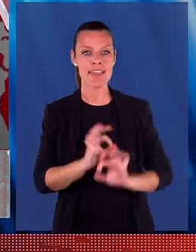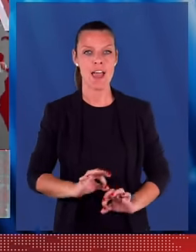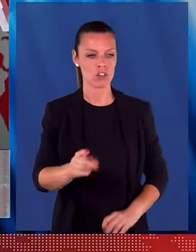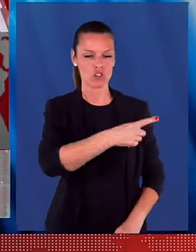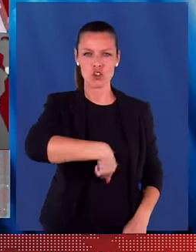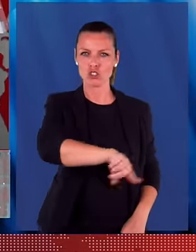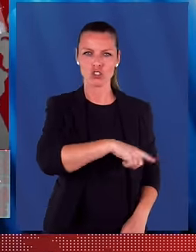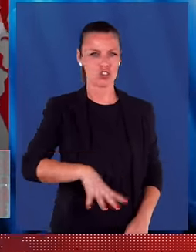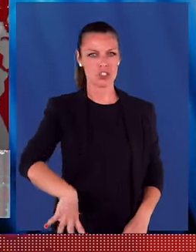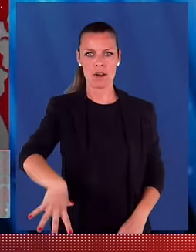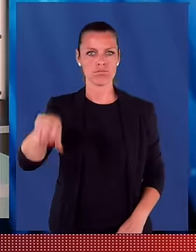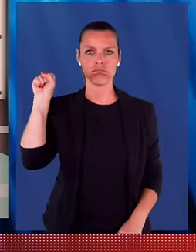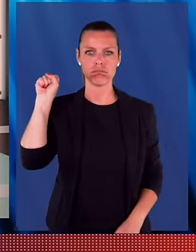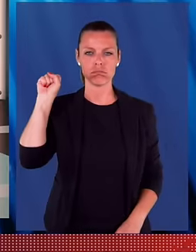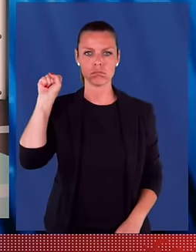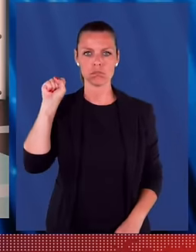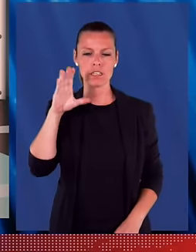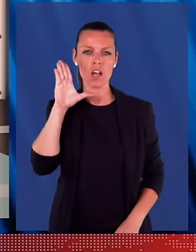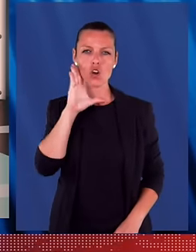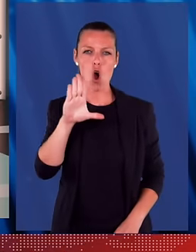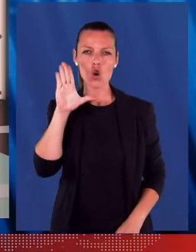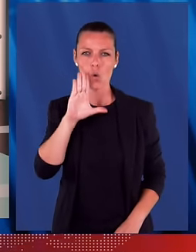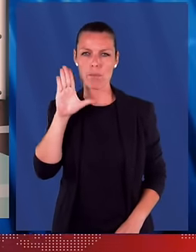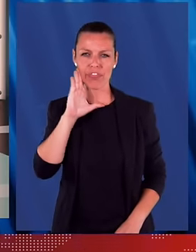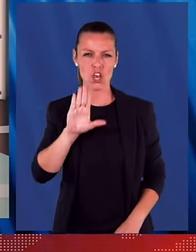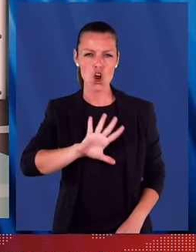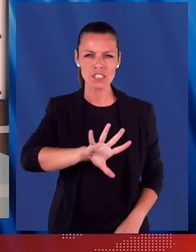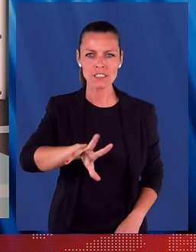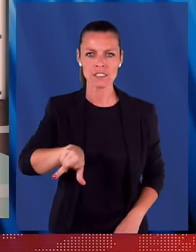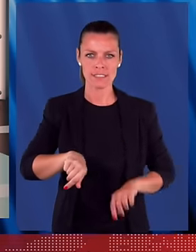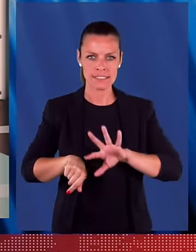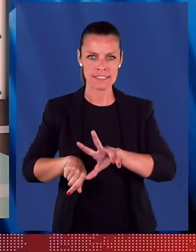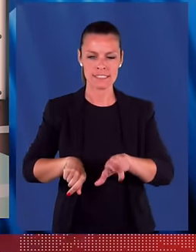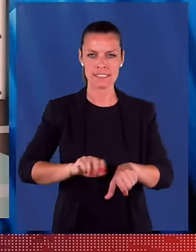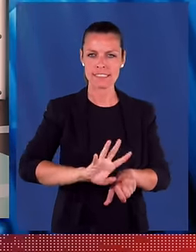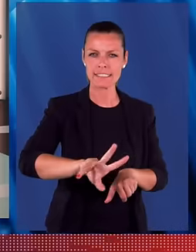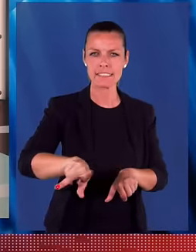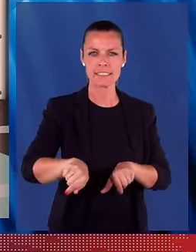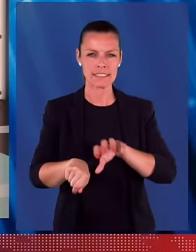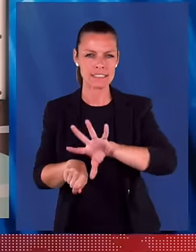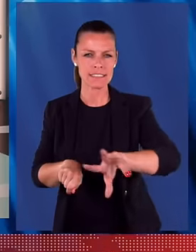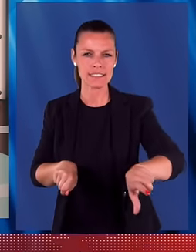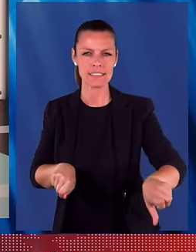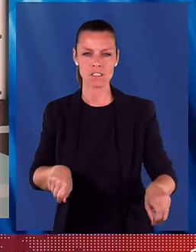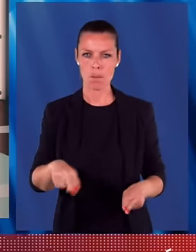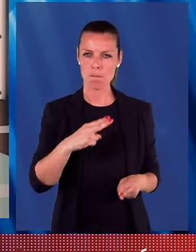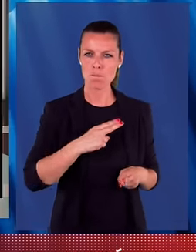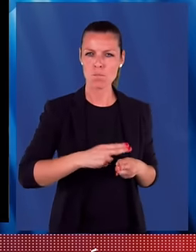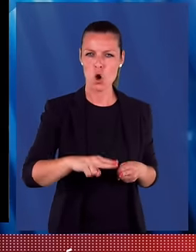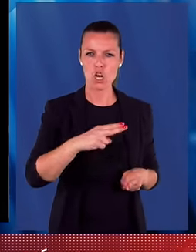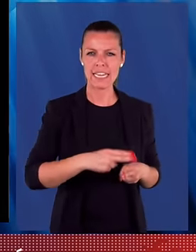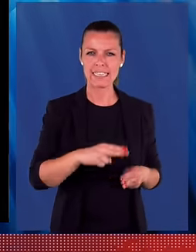alguien se ha rendido ya. Tunantes, bandidos, mordidas, pasillos. Me sale